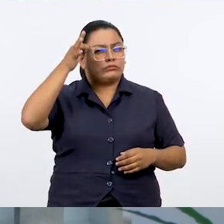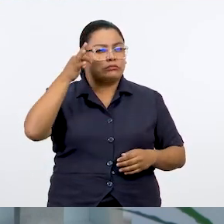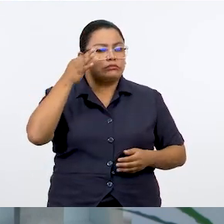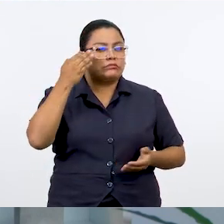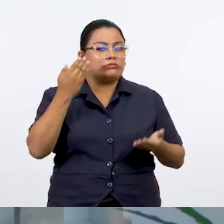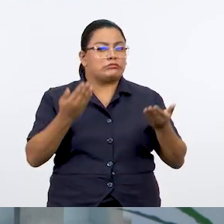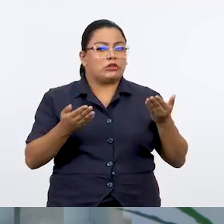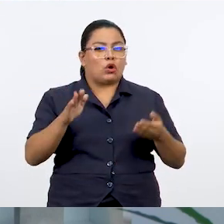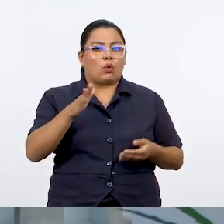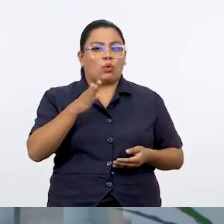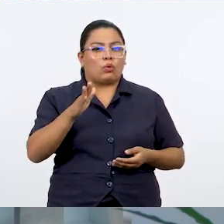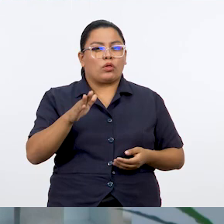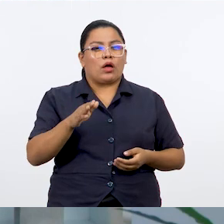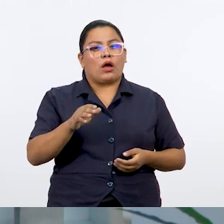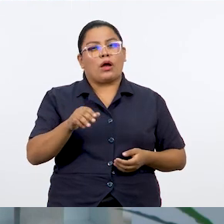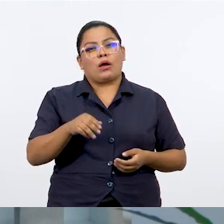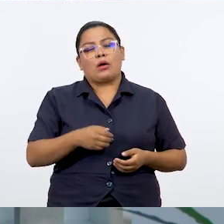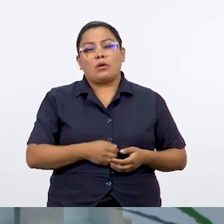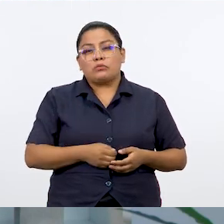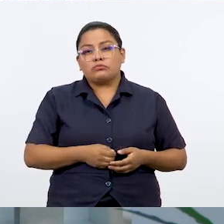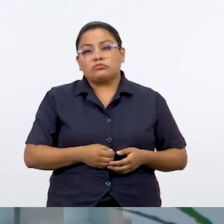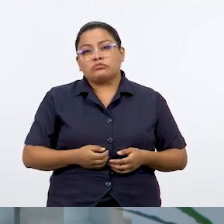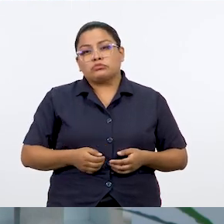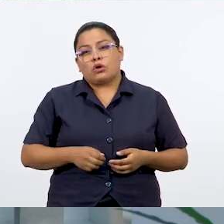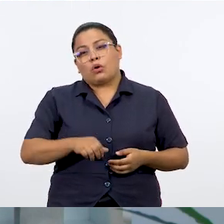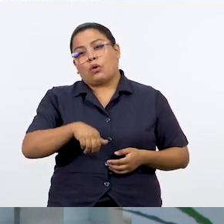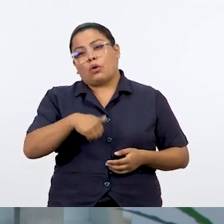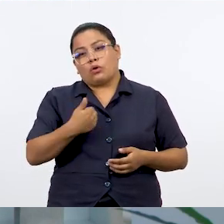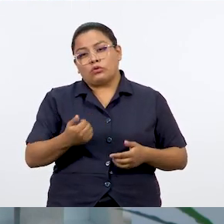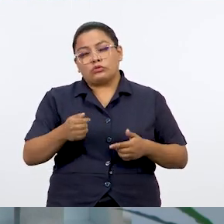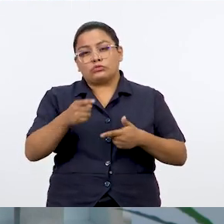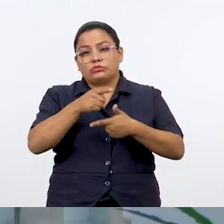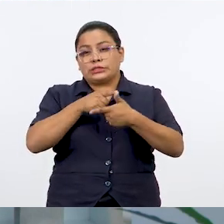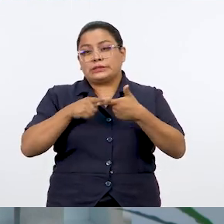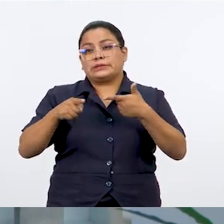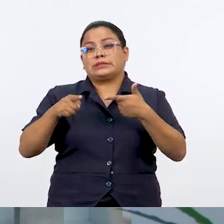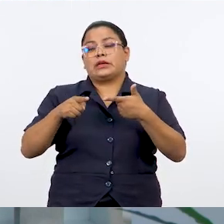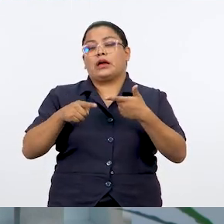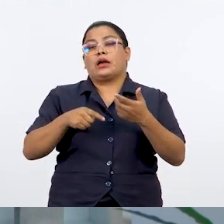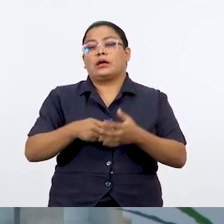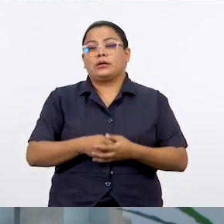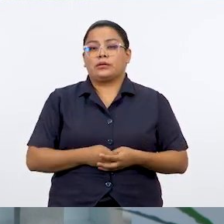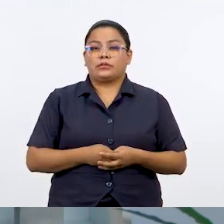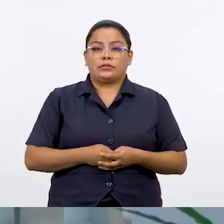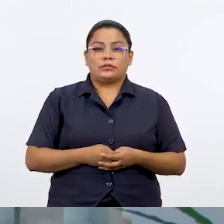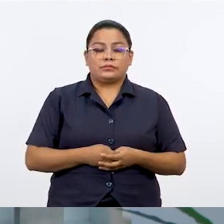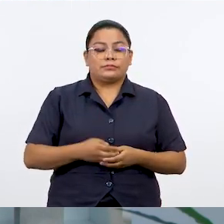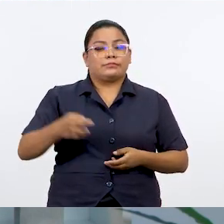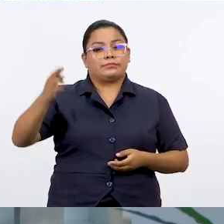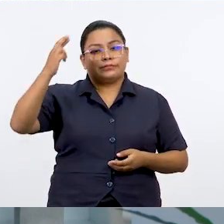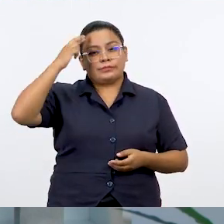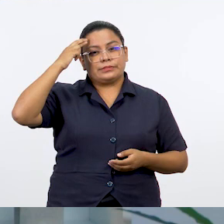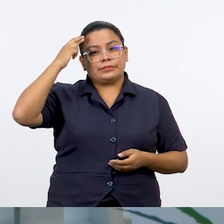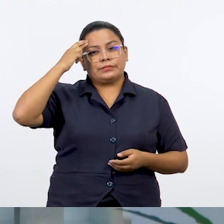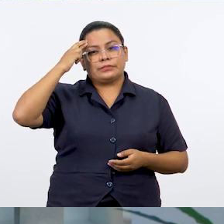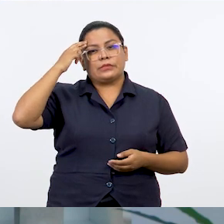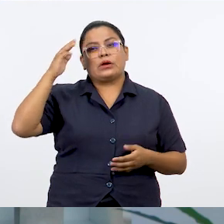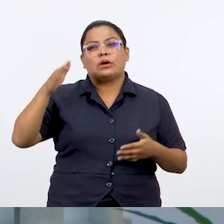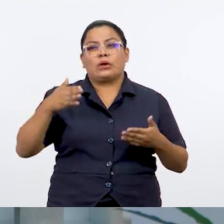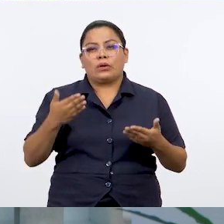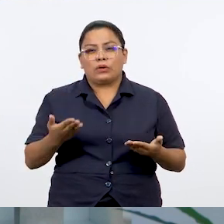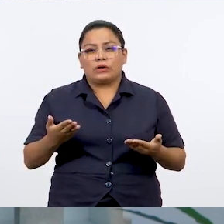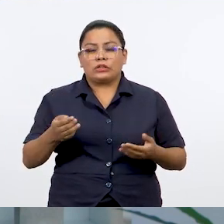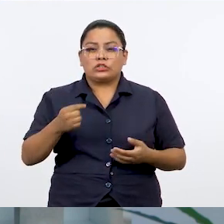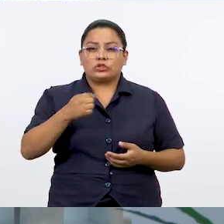utilizar una operación? La operación división. Tienes toda la razón, porque si